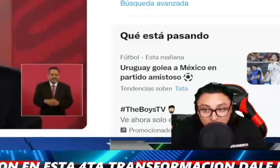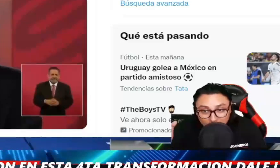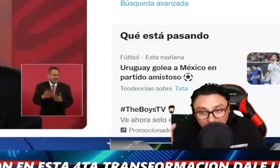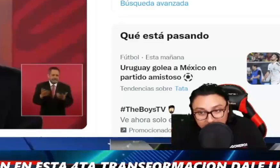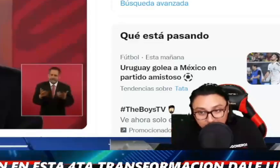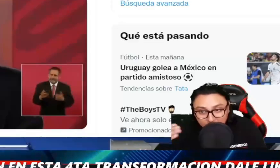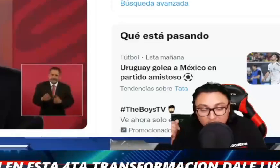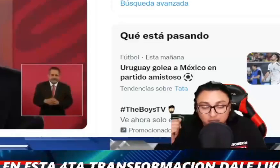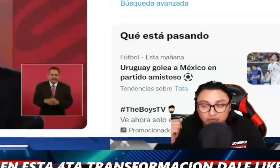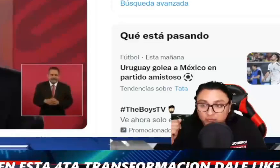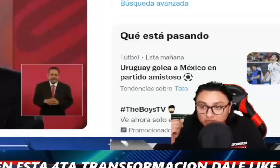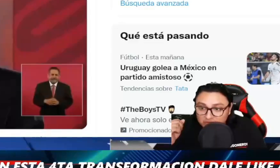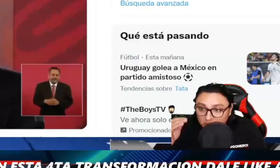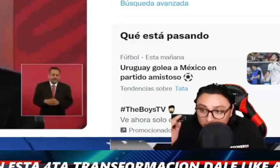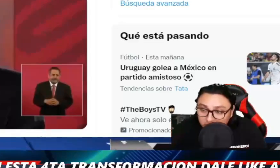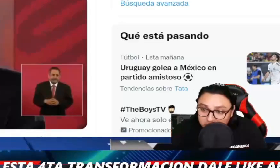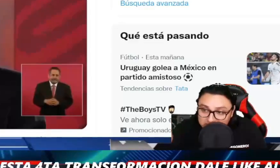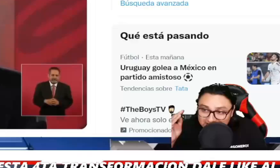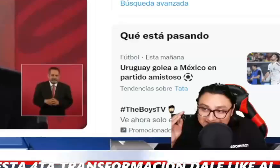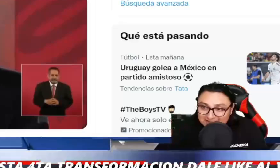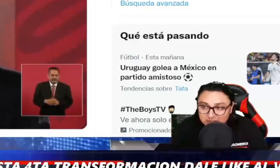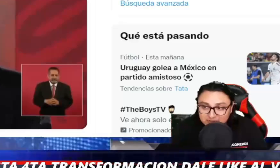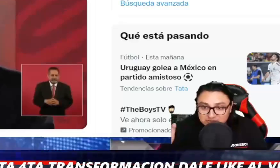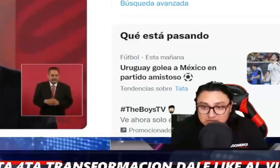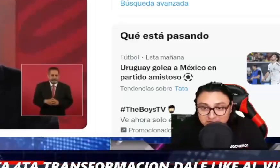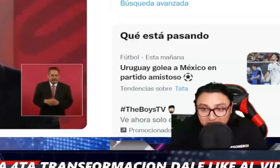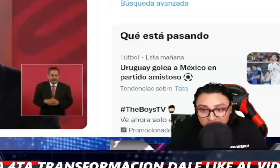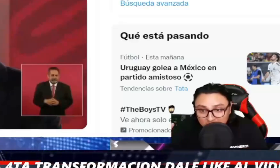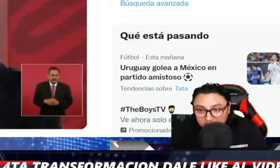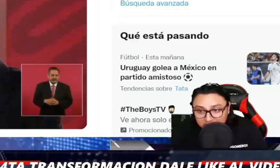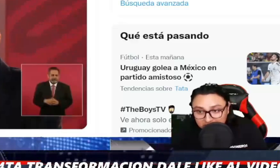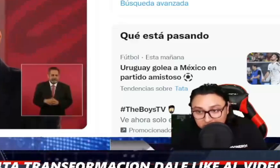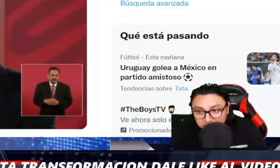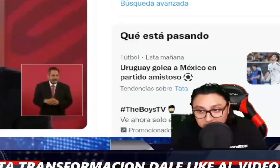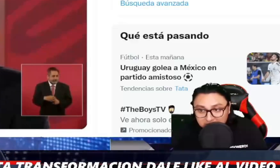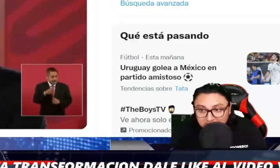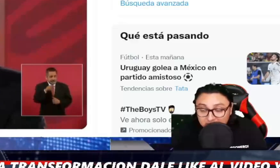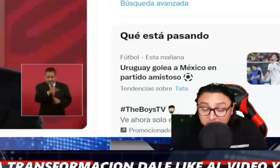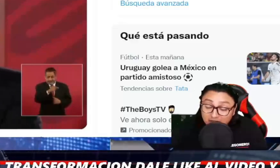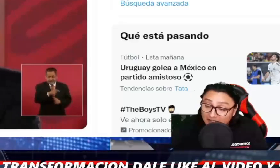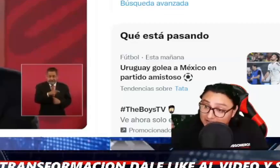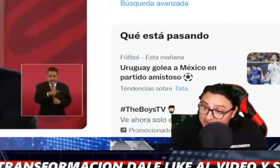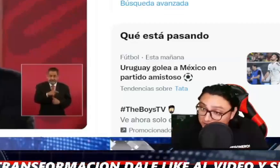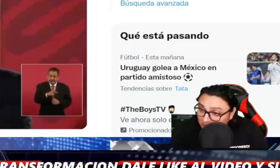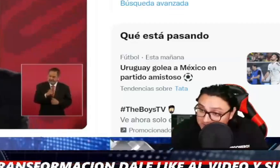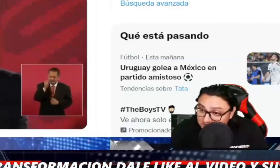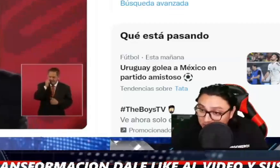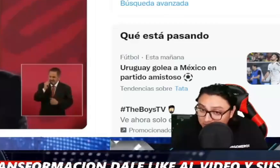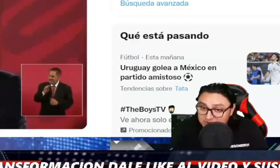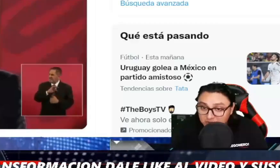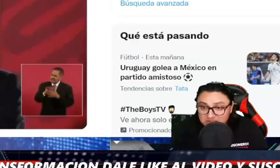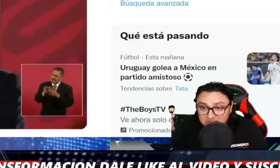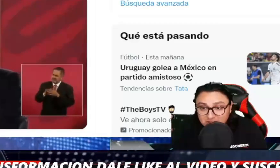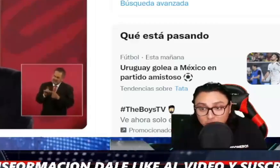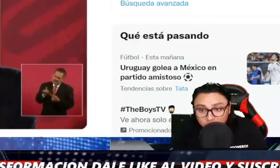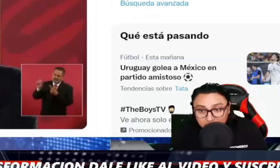esto. Lo lamento porque Porfirio Muñoz Ledo me conoce y se atreve a sostener que mi gobierno tiene vínculos con el narco. El señor Labastida lo